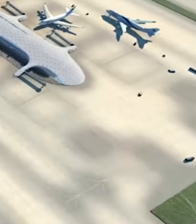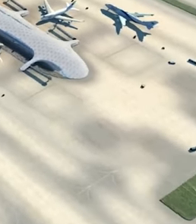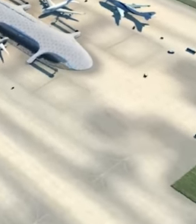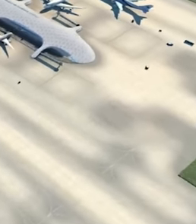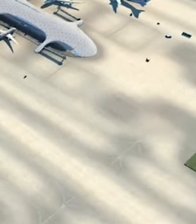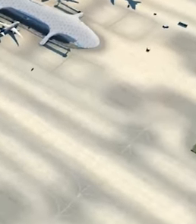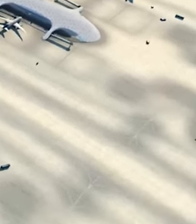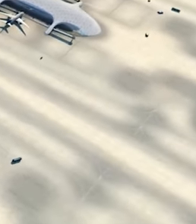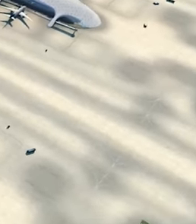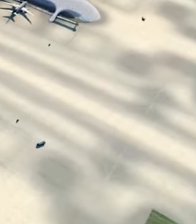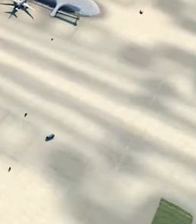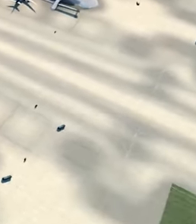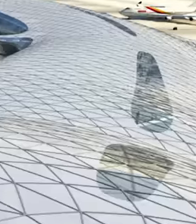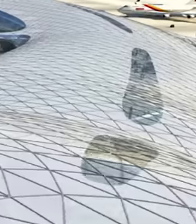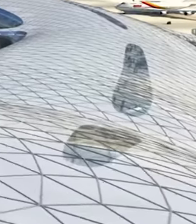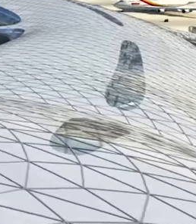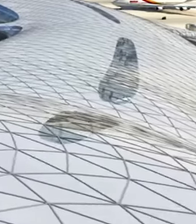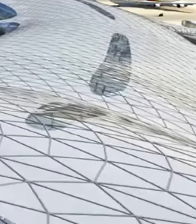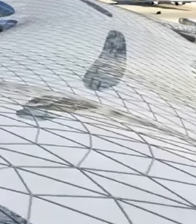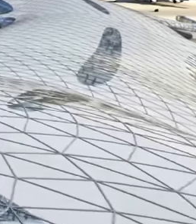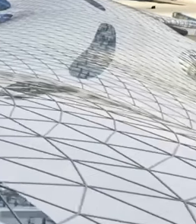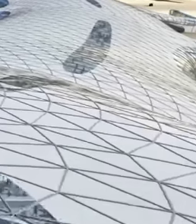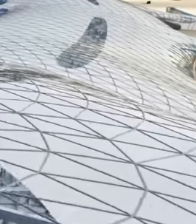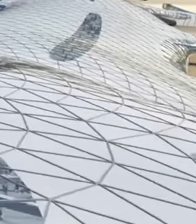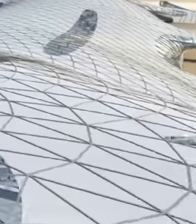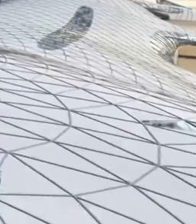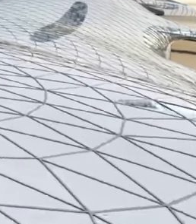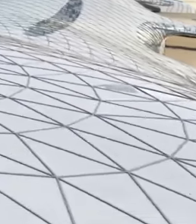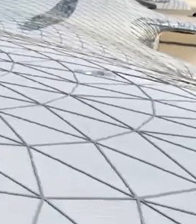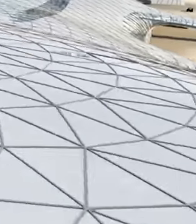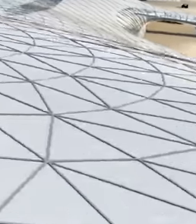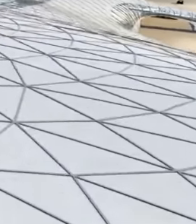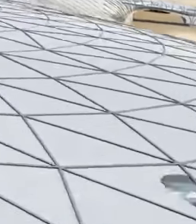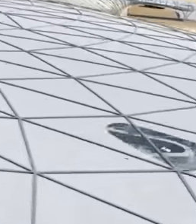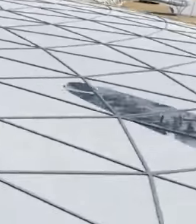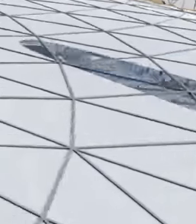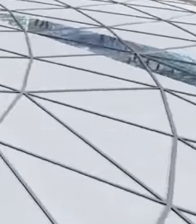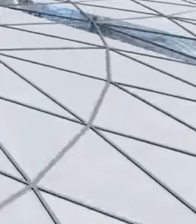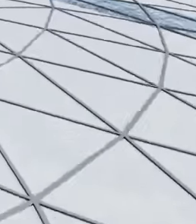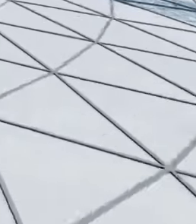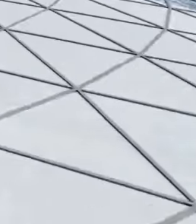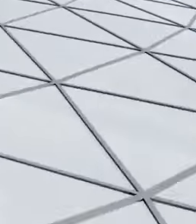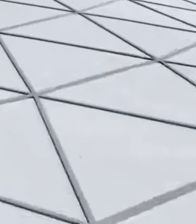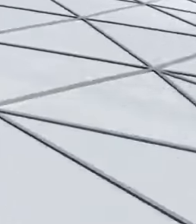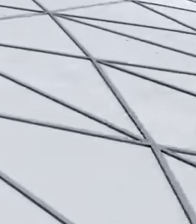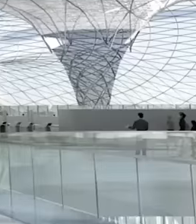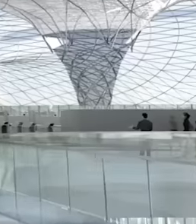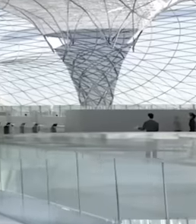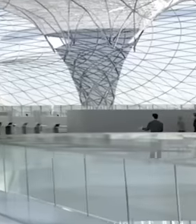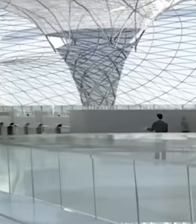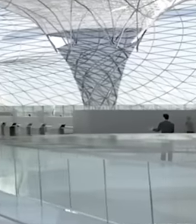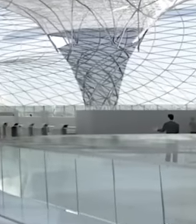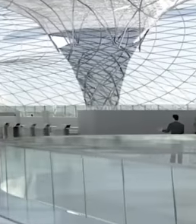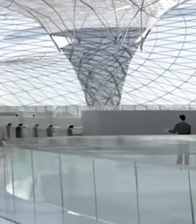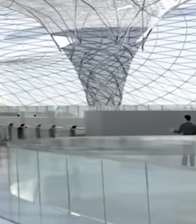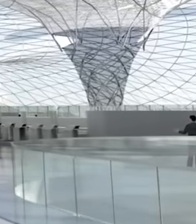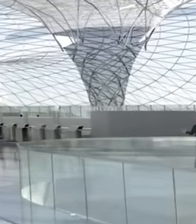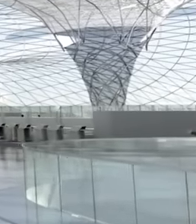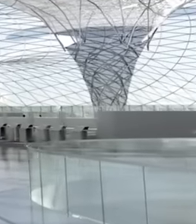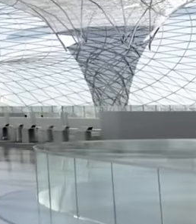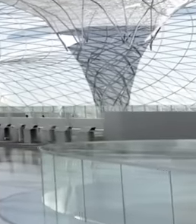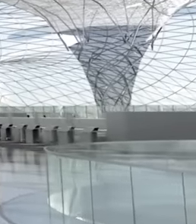acertada decisión del presidente Andrés Manuel López Obrador al tomar la decisión de cancelar